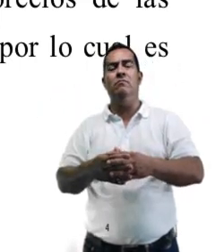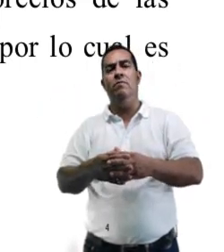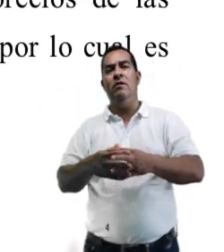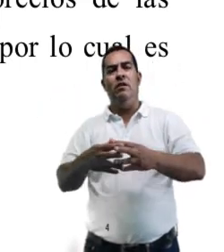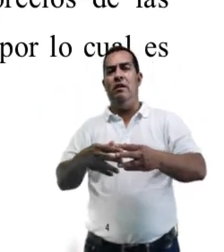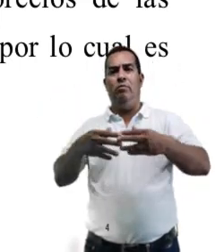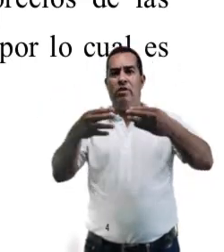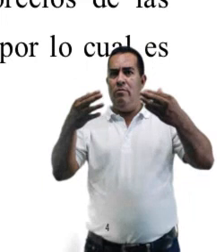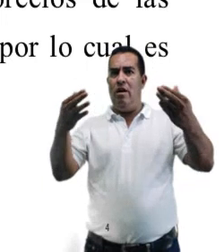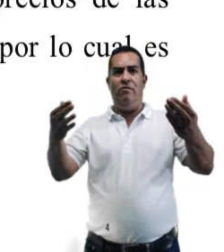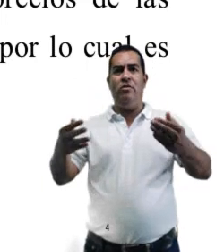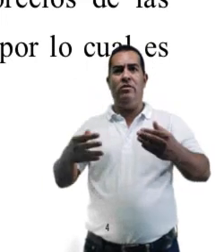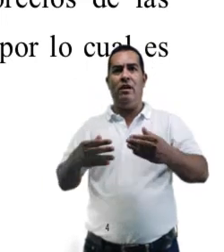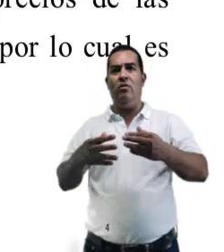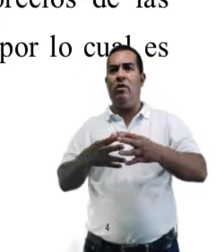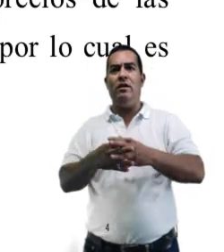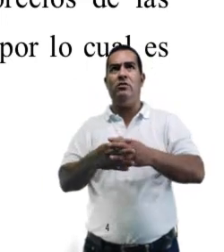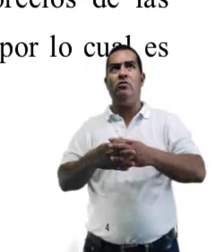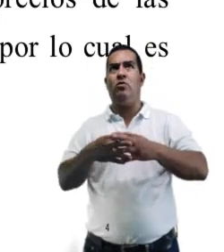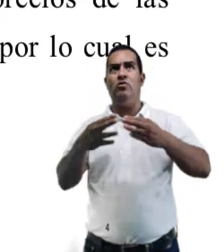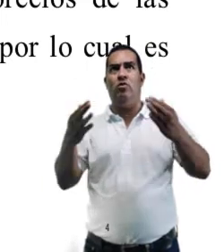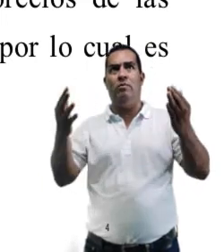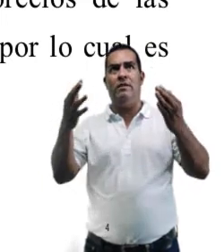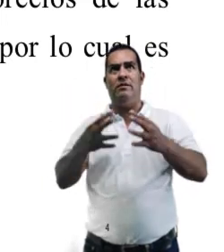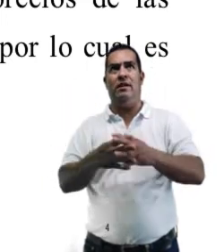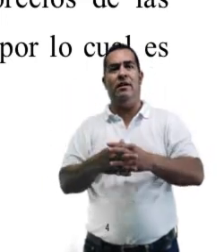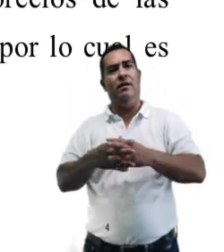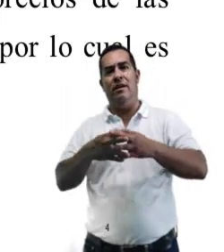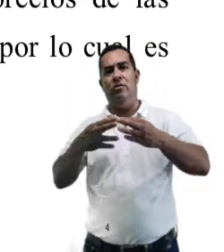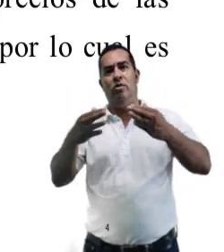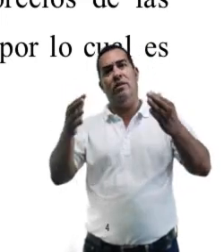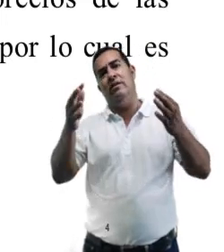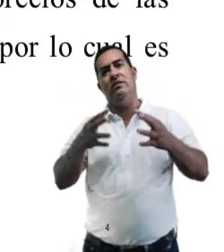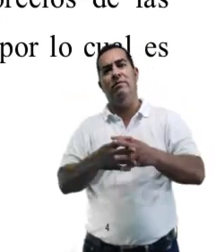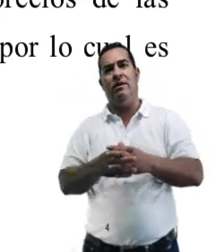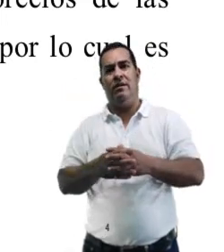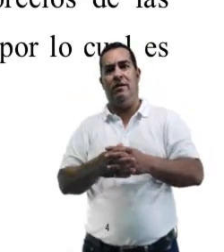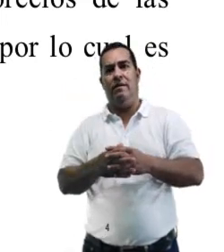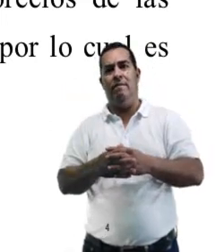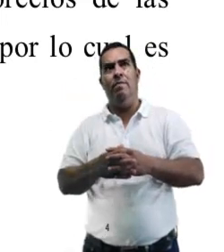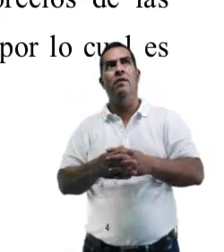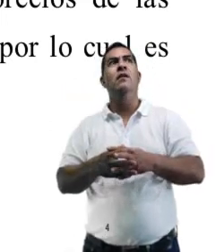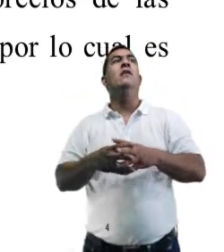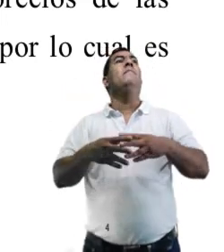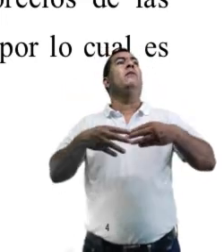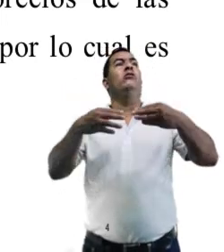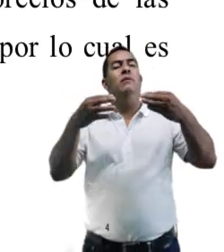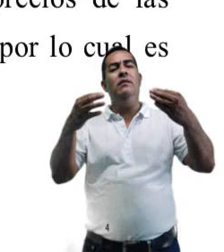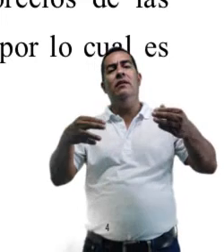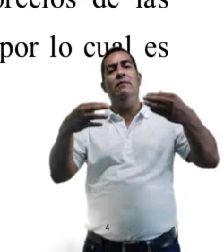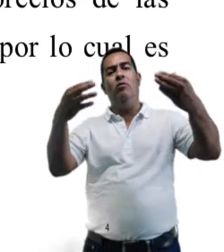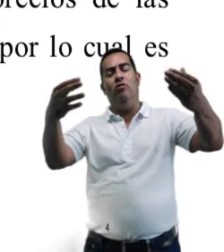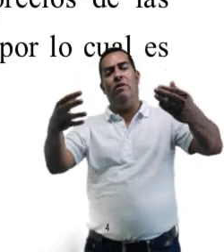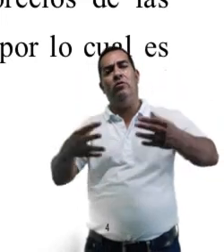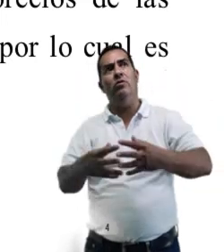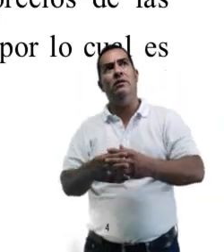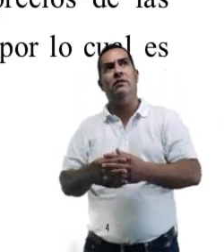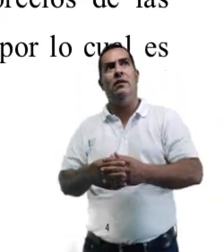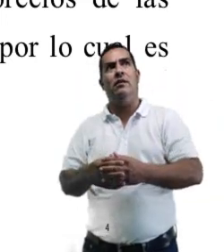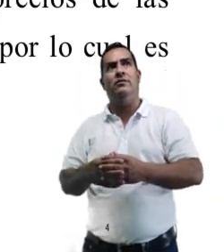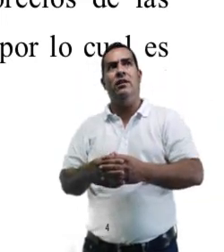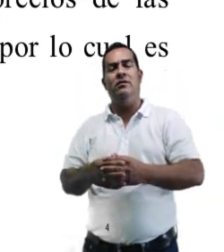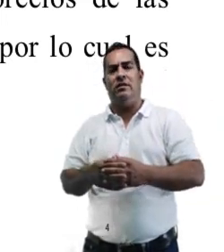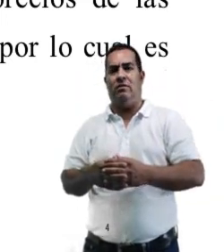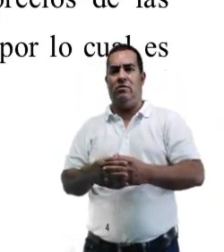indemnización y podemos afrontar los gastos con solvencia durante ese viaje. Pero también tenemos los